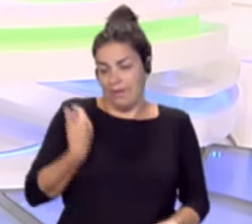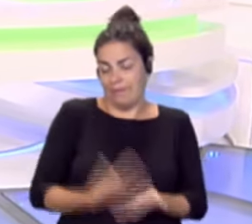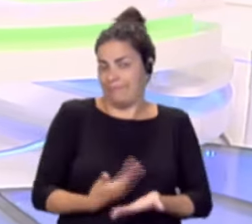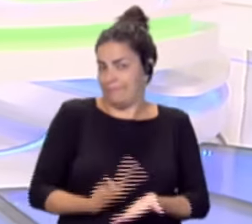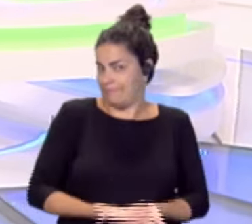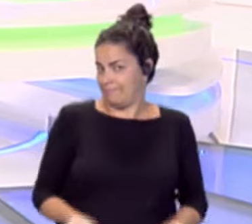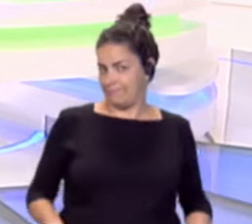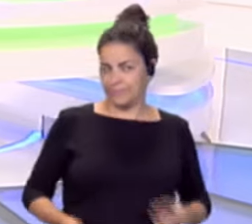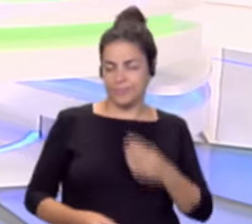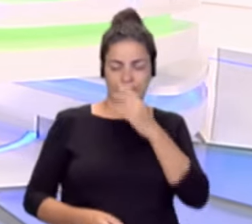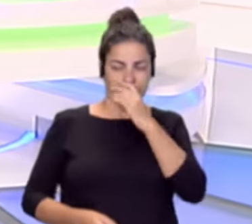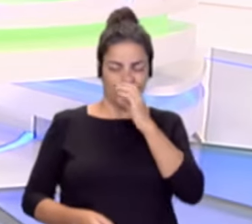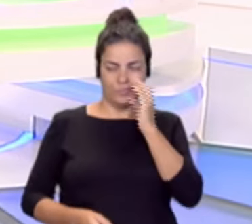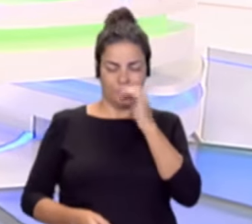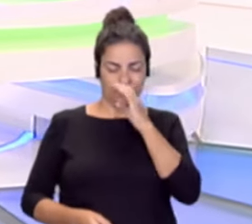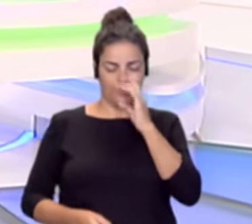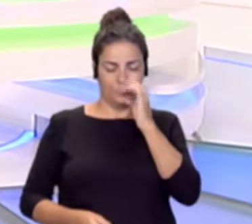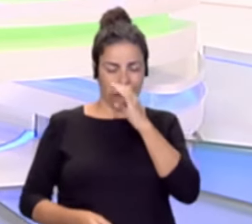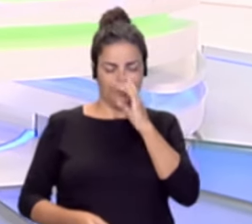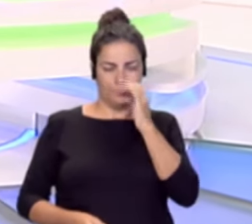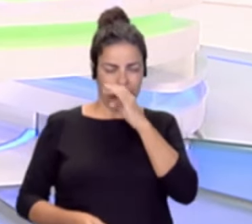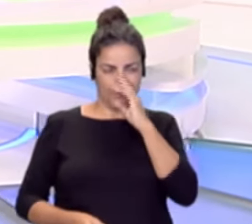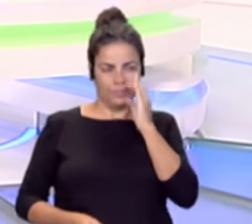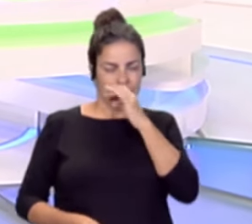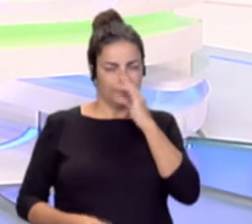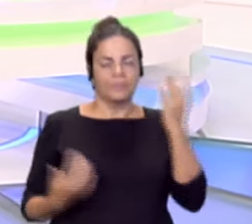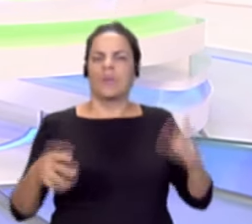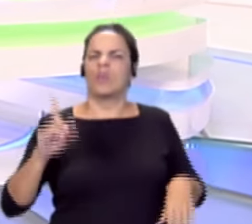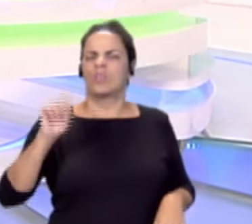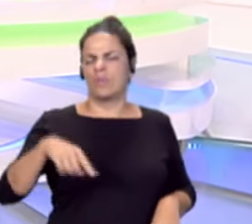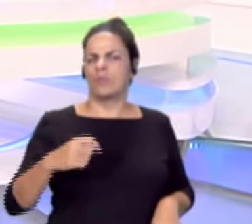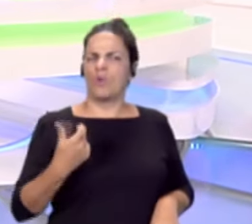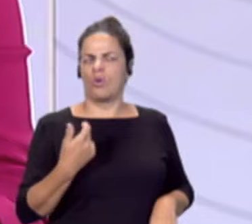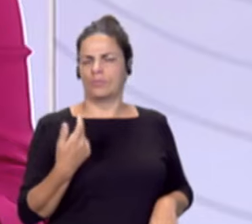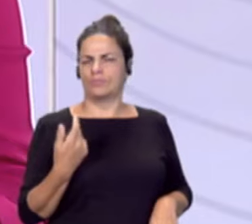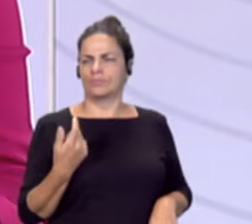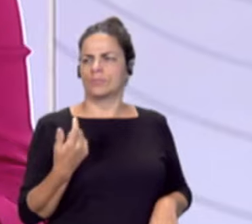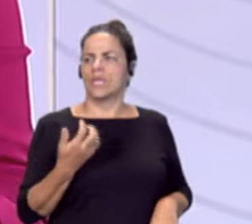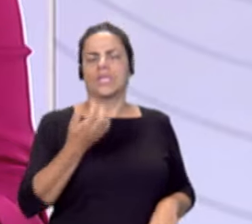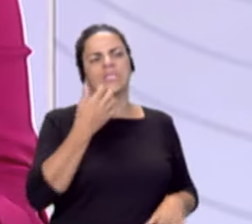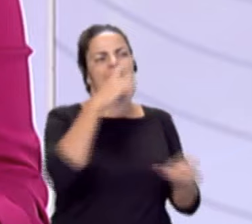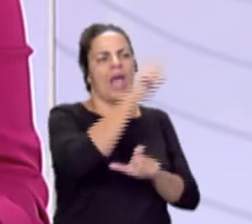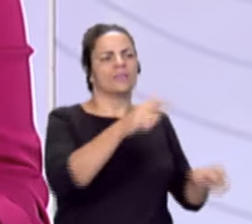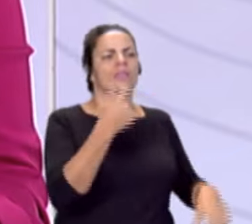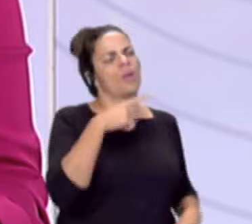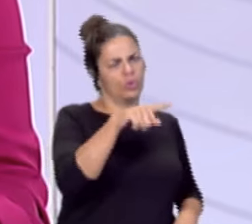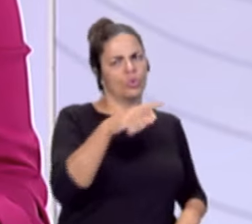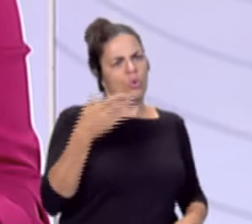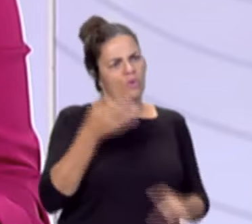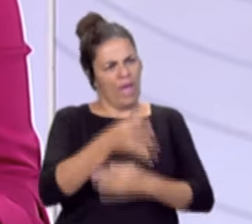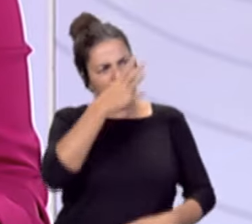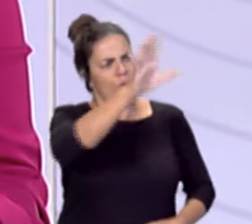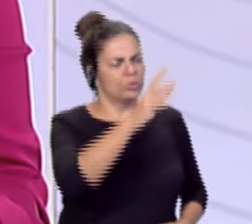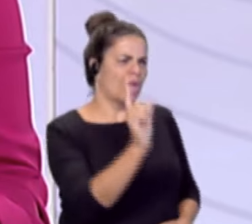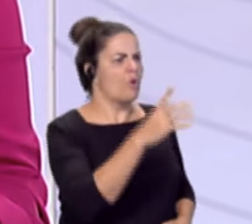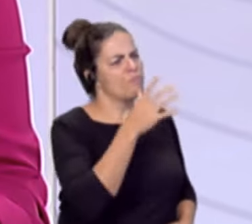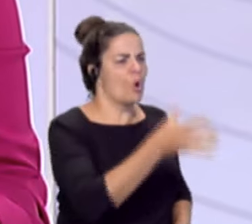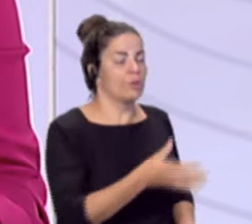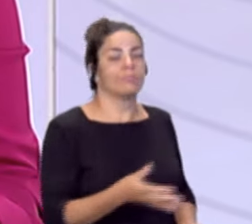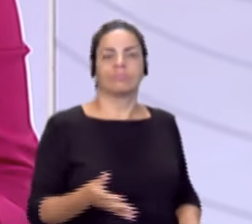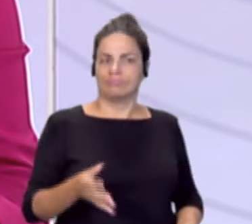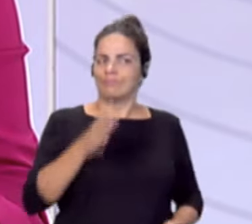porque también yo estoy un poco en contra cuando la gente dice, no, ¿y por qué no han presentado la denuncia donde tienes que denunciar? Pues porque son procesos muy dolorosos para